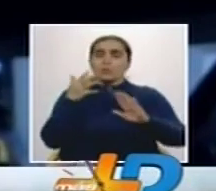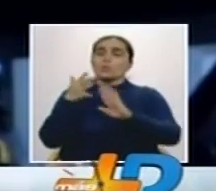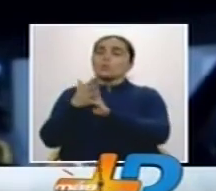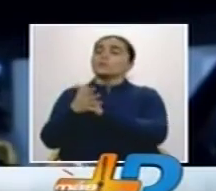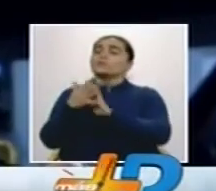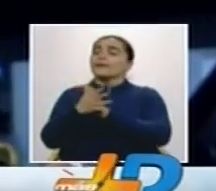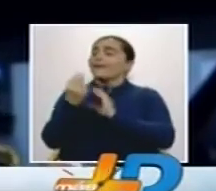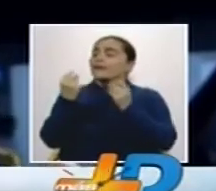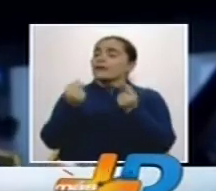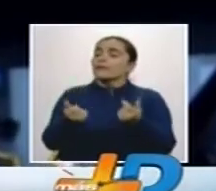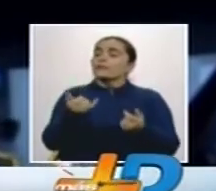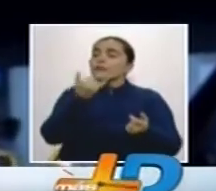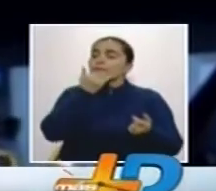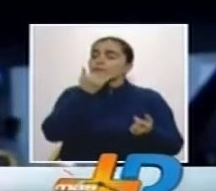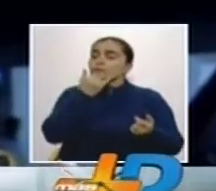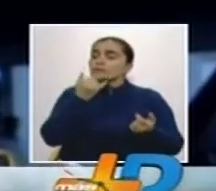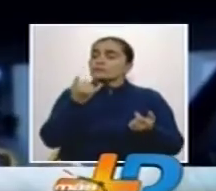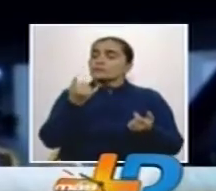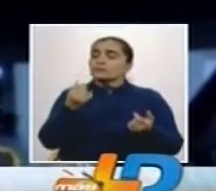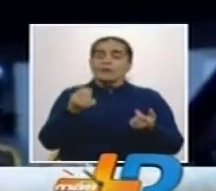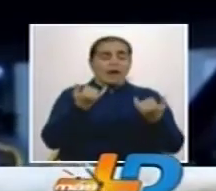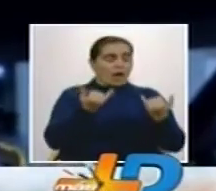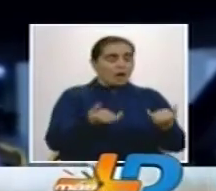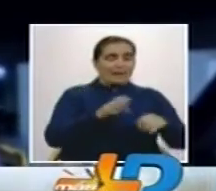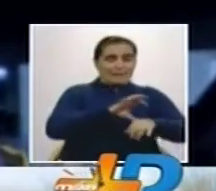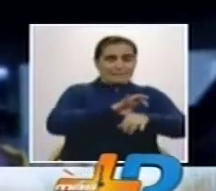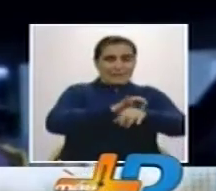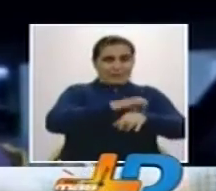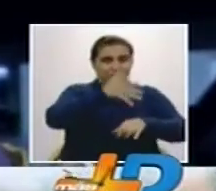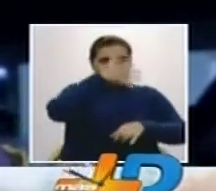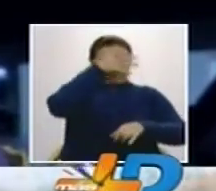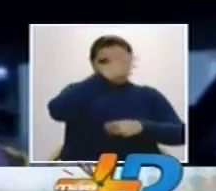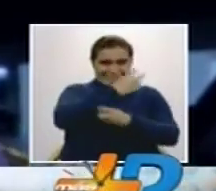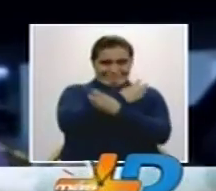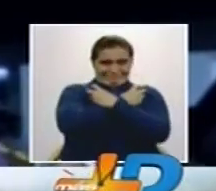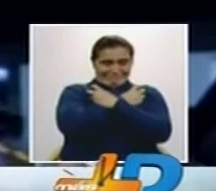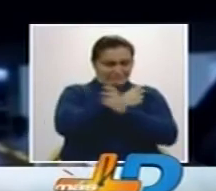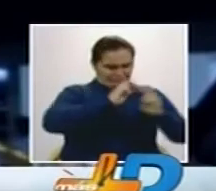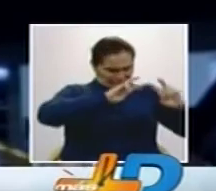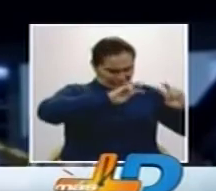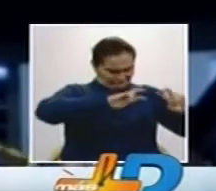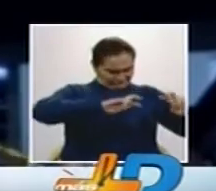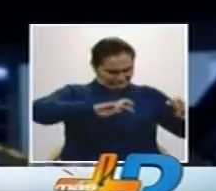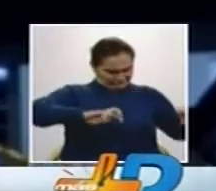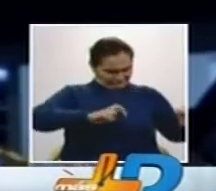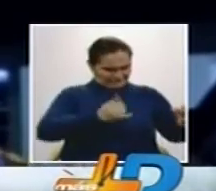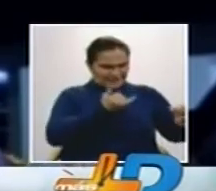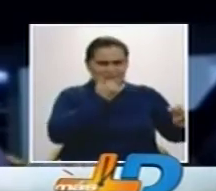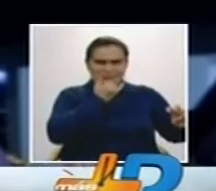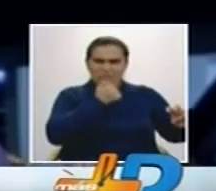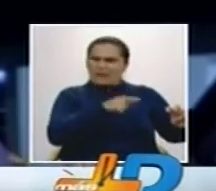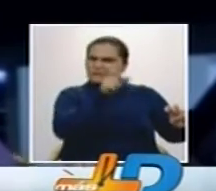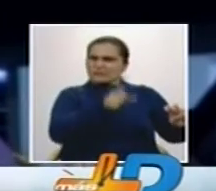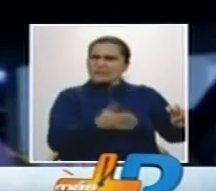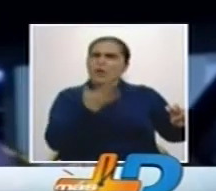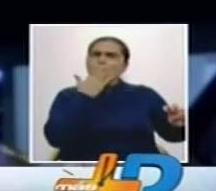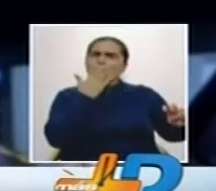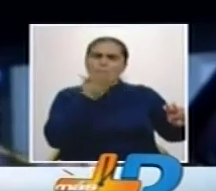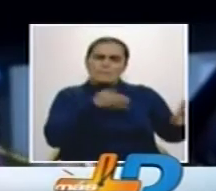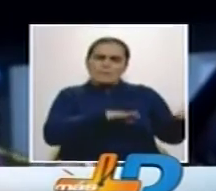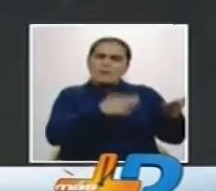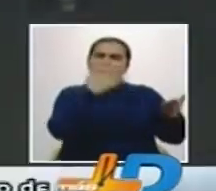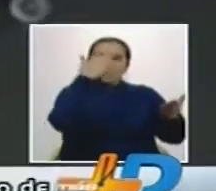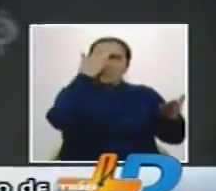pronto posible la necropsia, que es lo que nos irá a dar los indicios para saber qué pudo haber causado